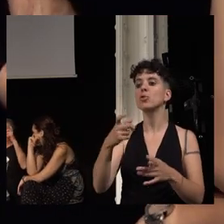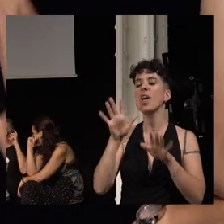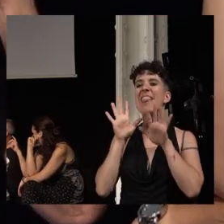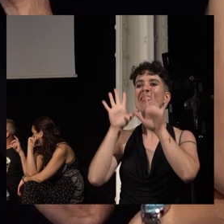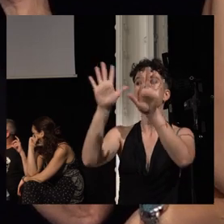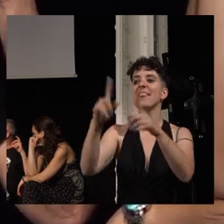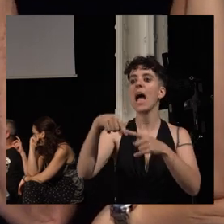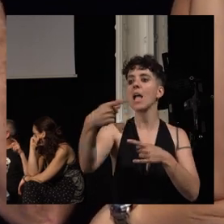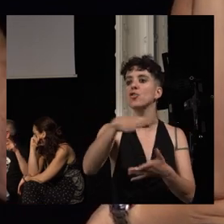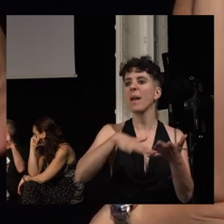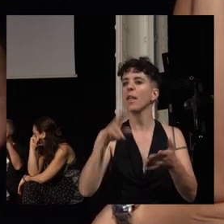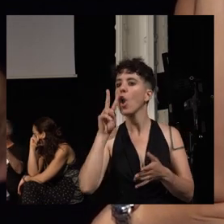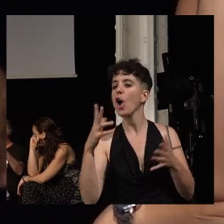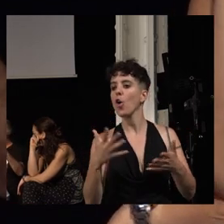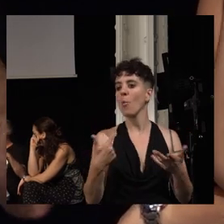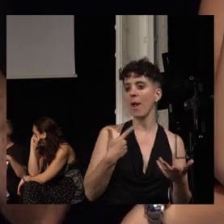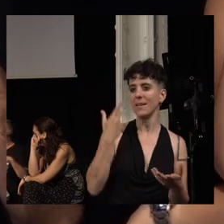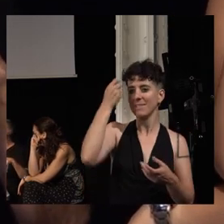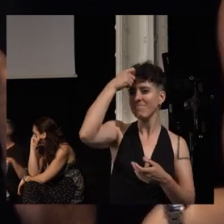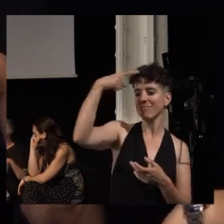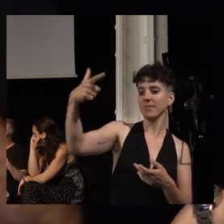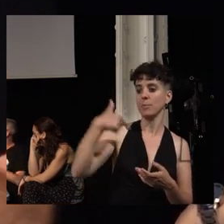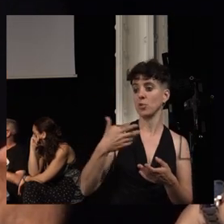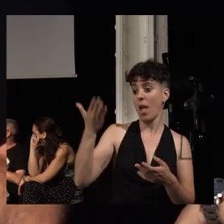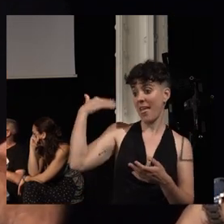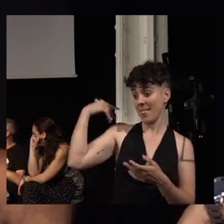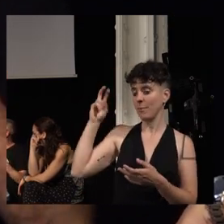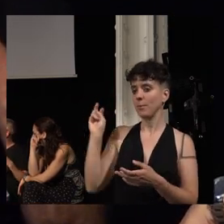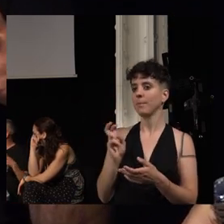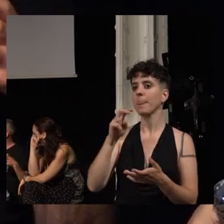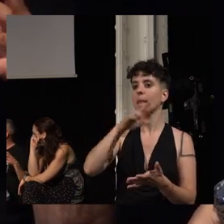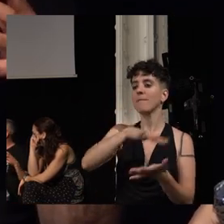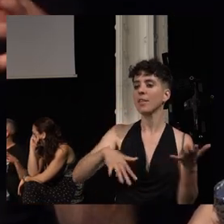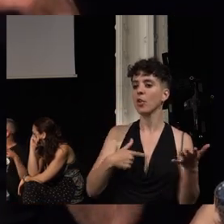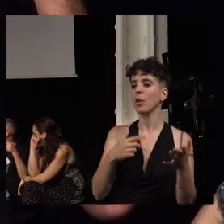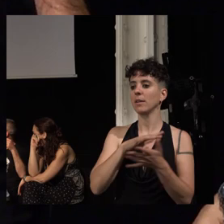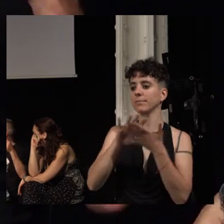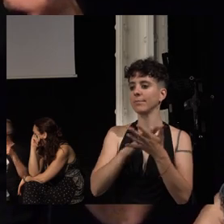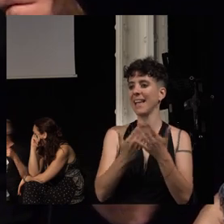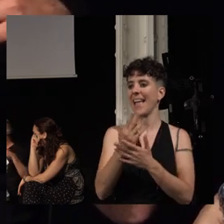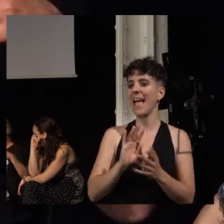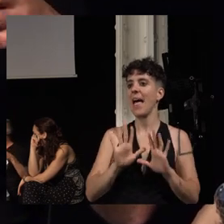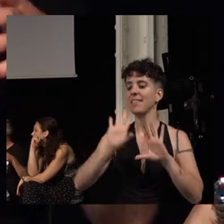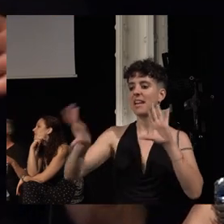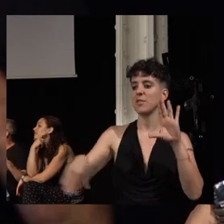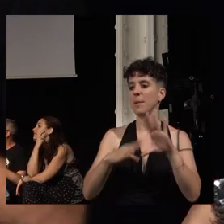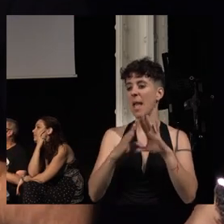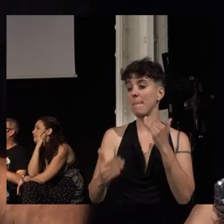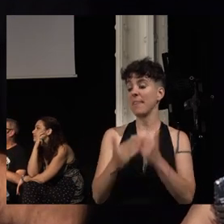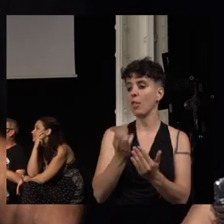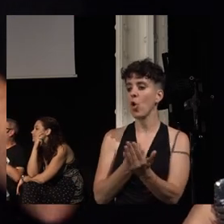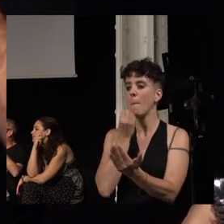Yo hace 10 años voy a Barcelona en un Canvies con todas vosotras, hablando de transfeminismo, empezando a hacer el manifiesto